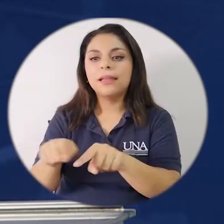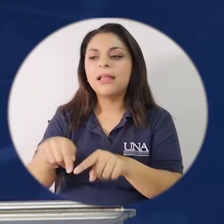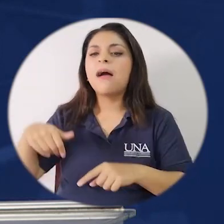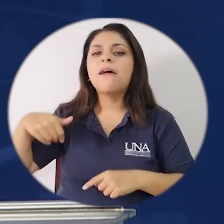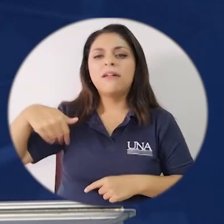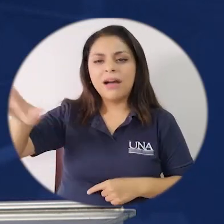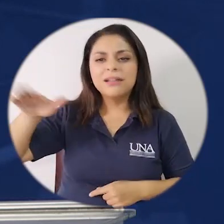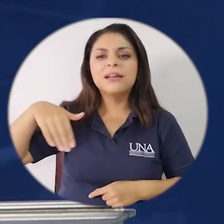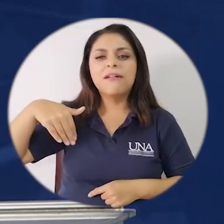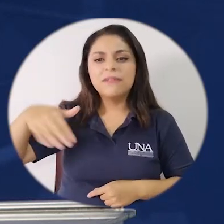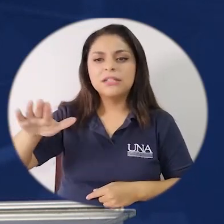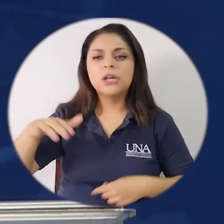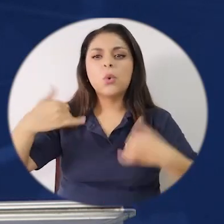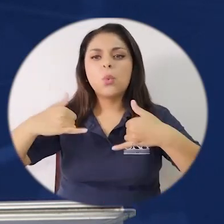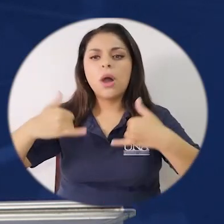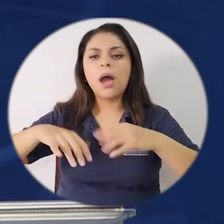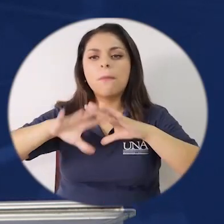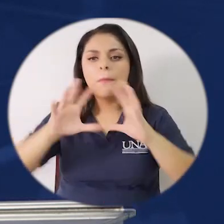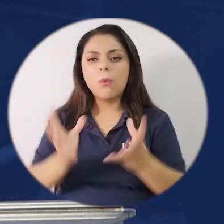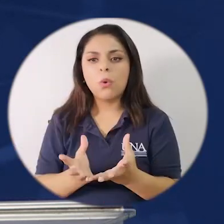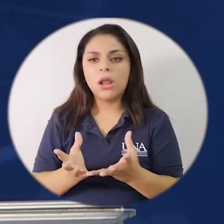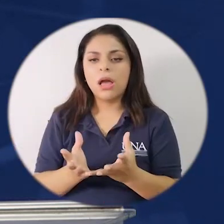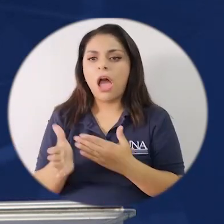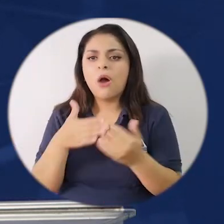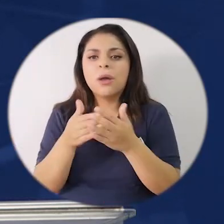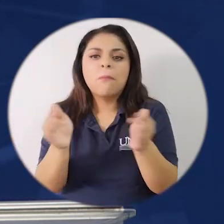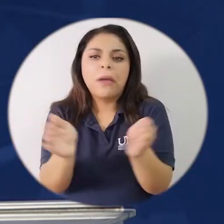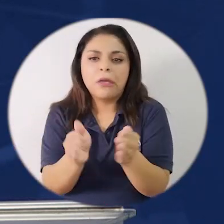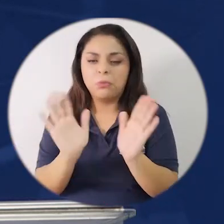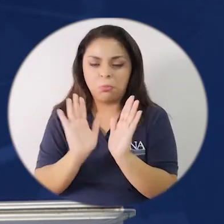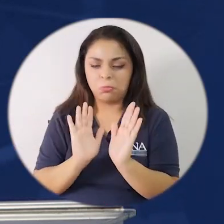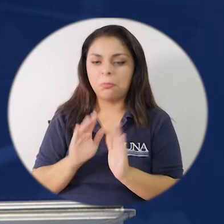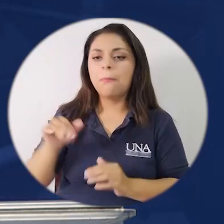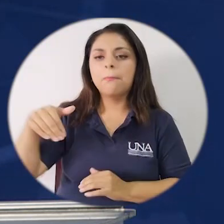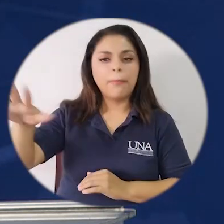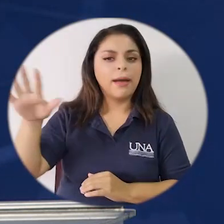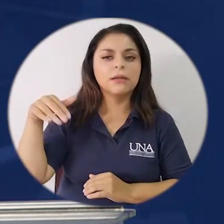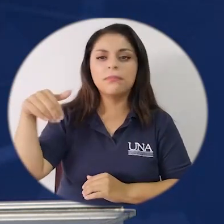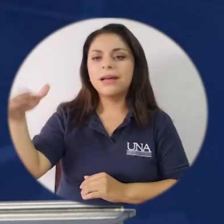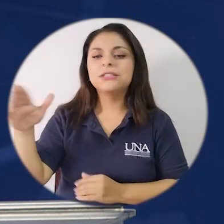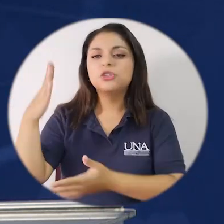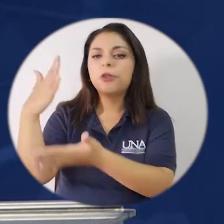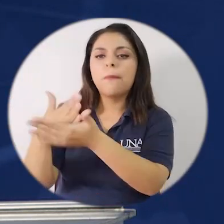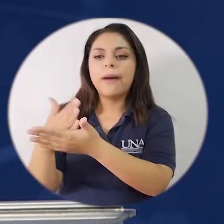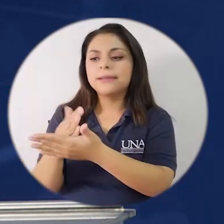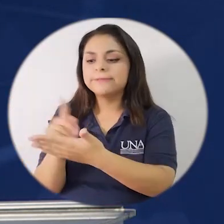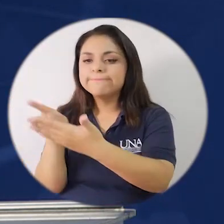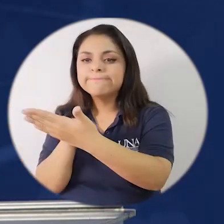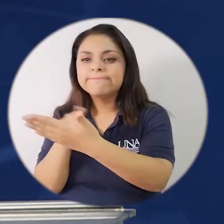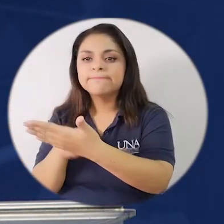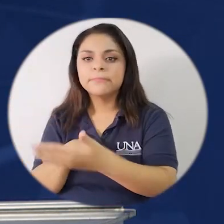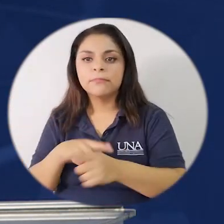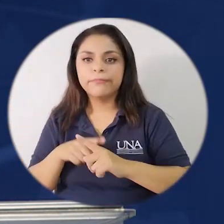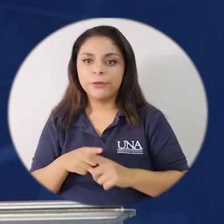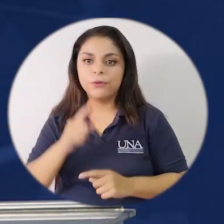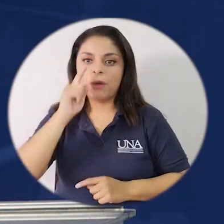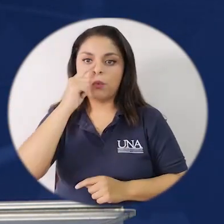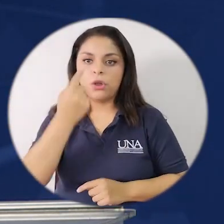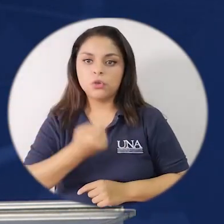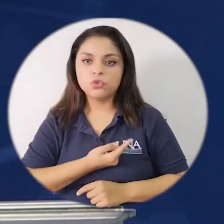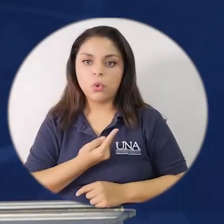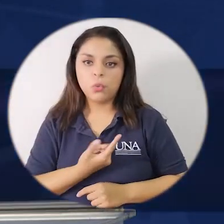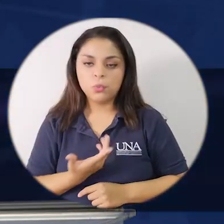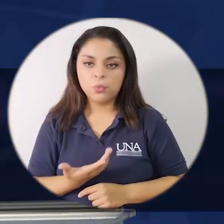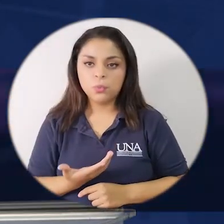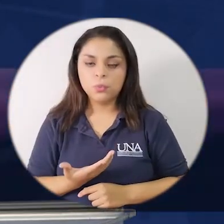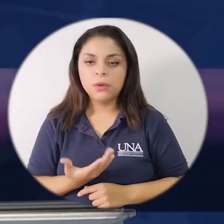rato, vaya a jugar bola a la cochera, aunque sea una mini cochera, pero algún campito habrá ahí para jugar bola. Sí, pero qué